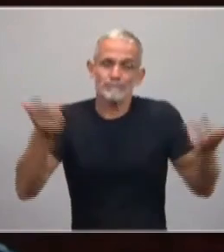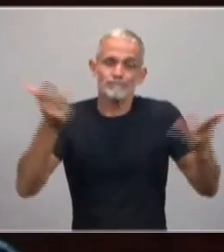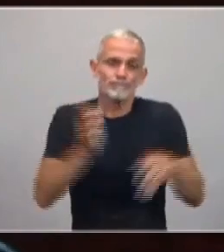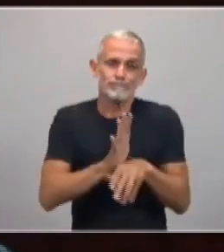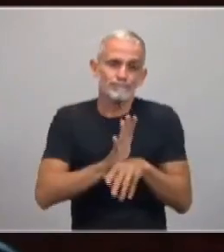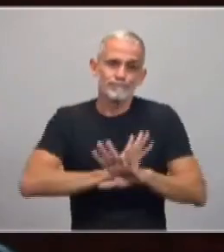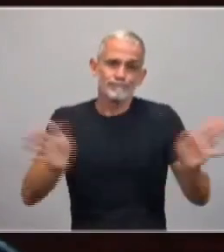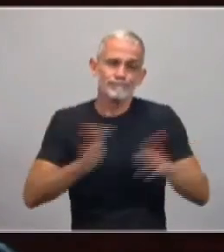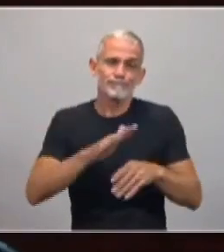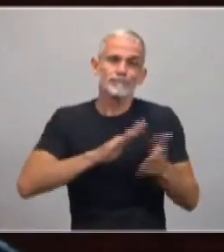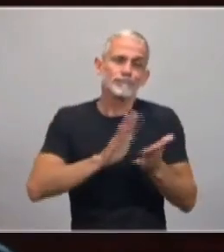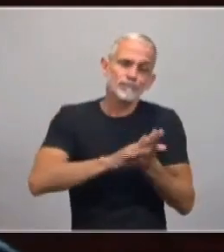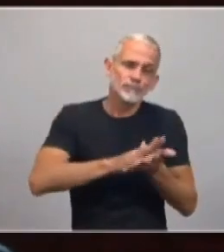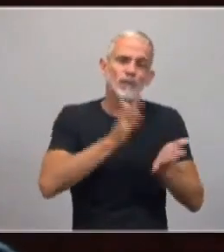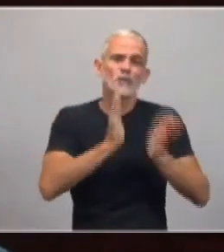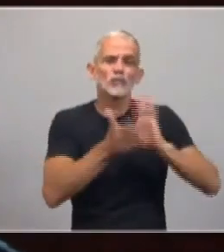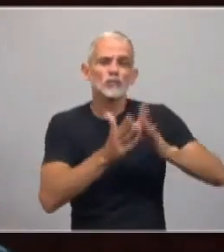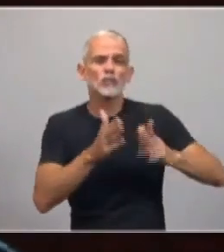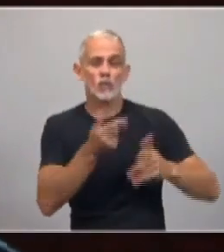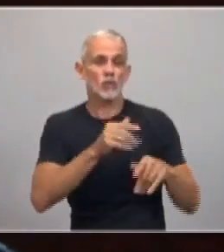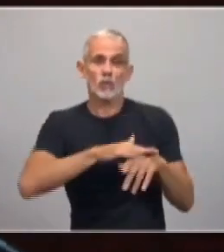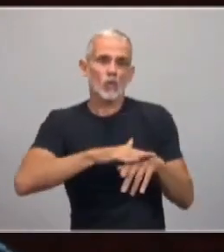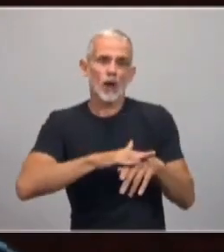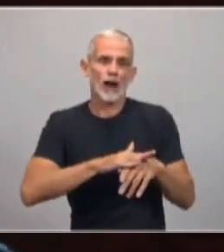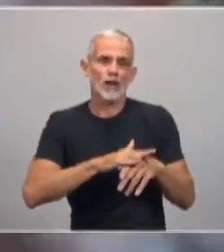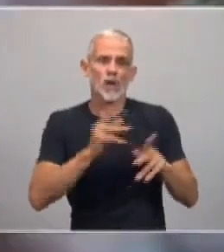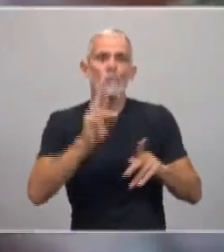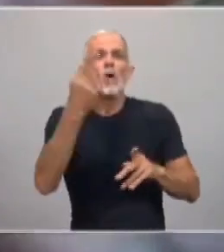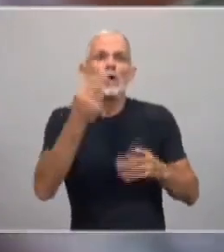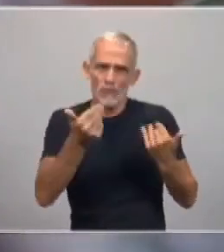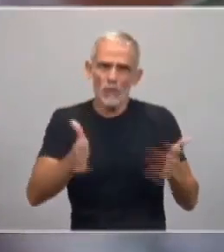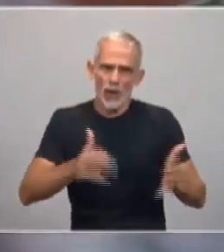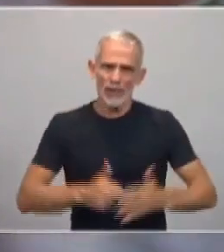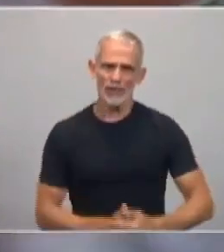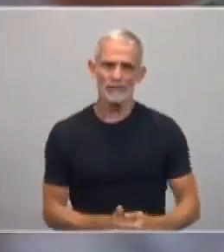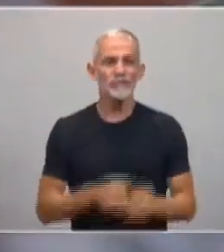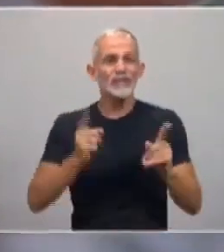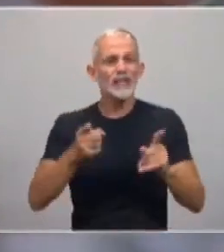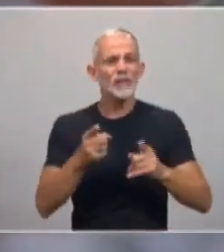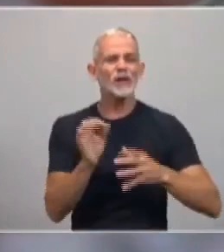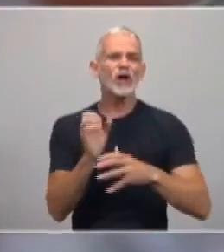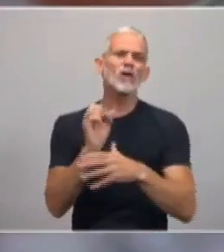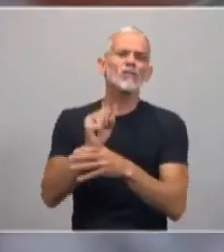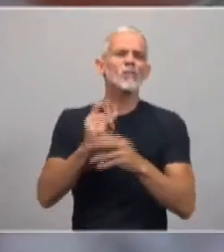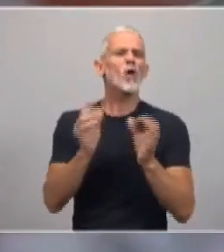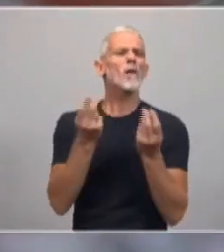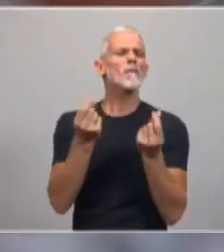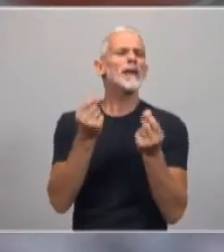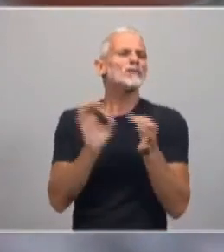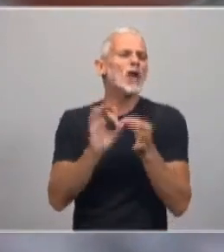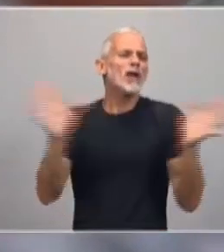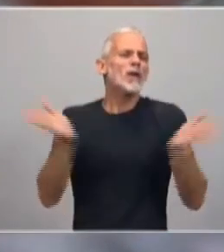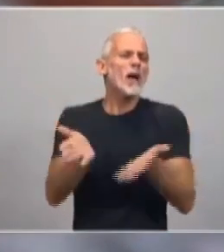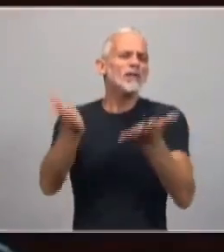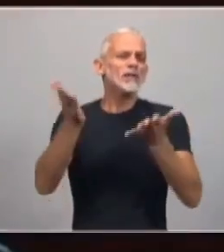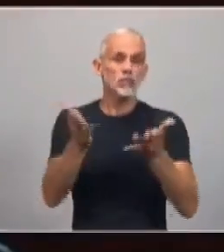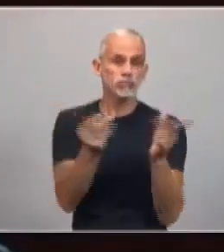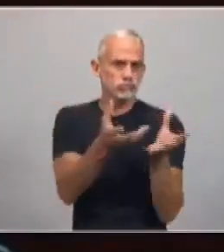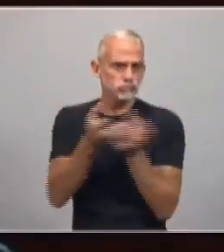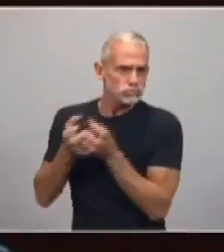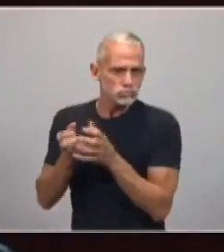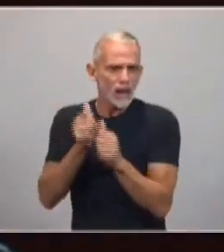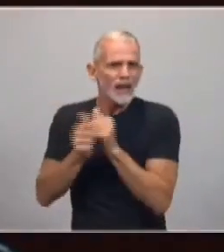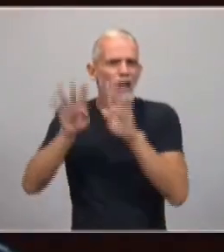no poder curarse o acaso morir. Pero además, la famosa libertad de precios en mercados altamente